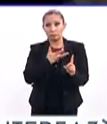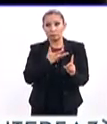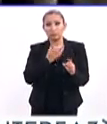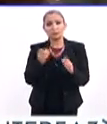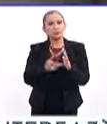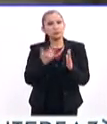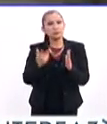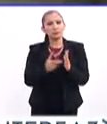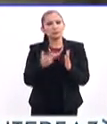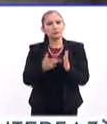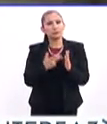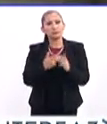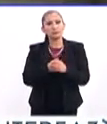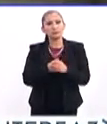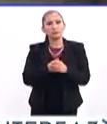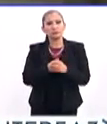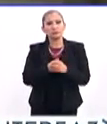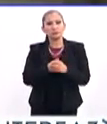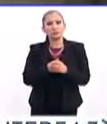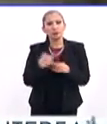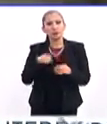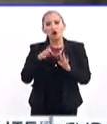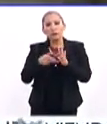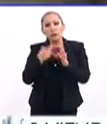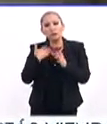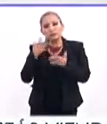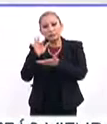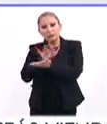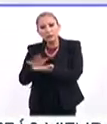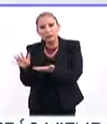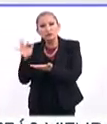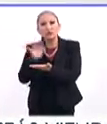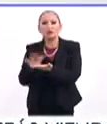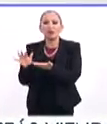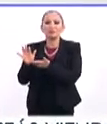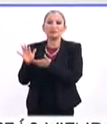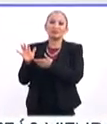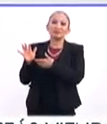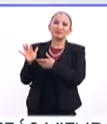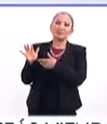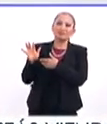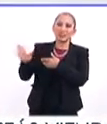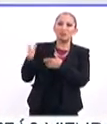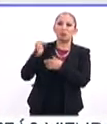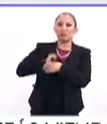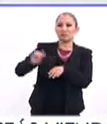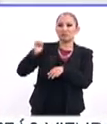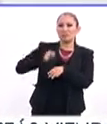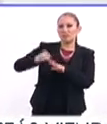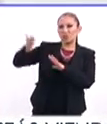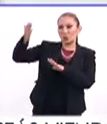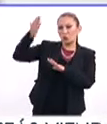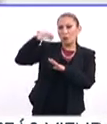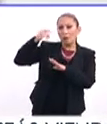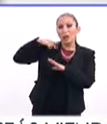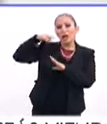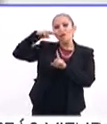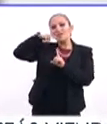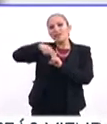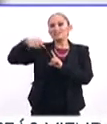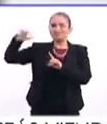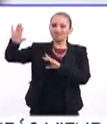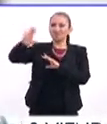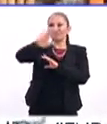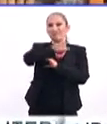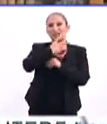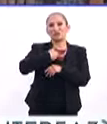muchas veces también recaemos en la lectura de lo prehispánico, pero visto desde